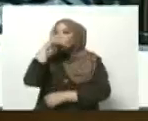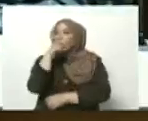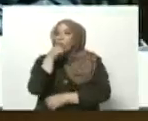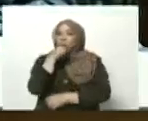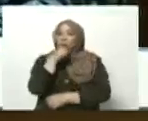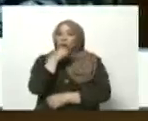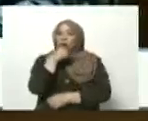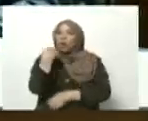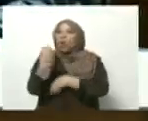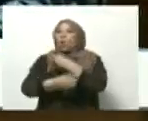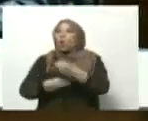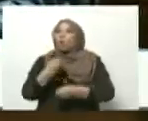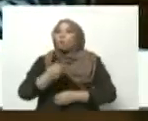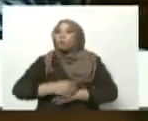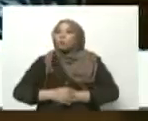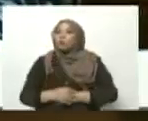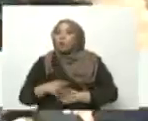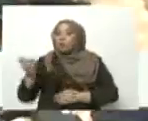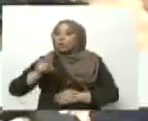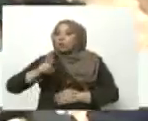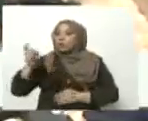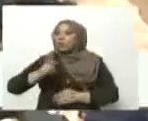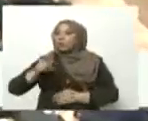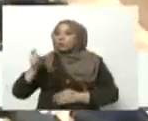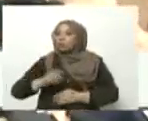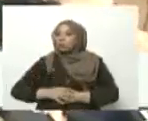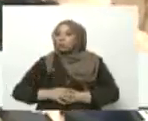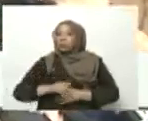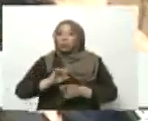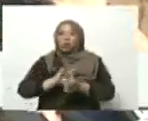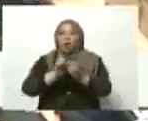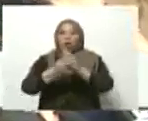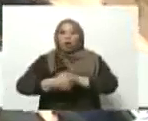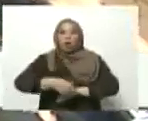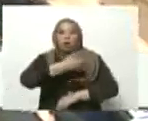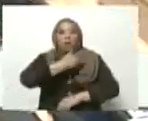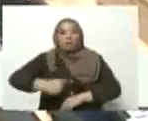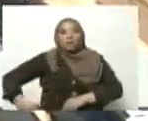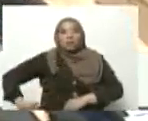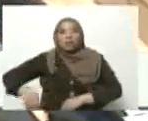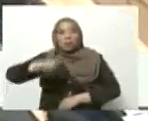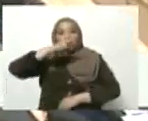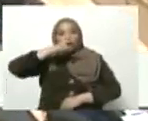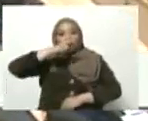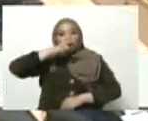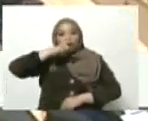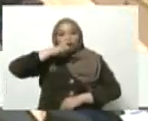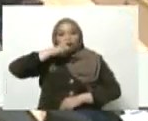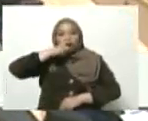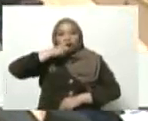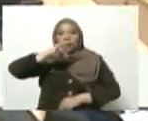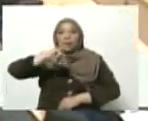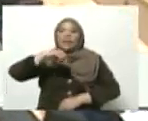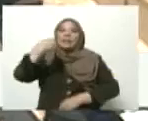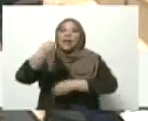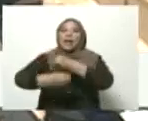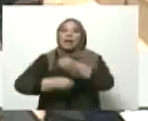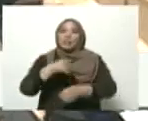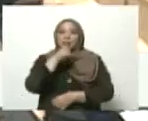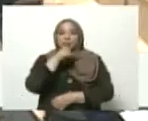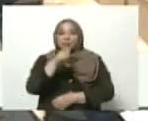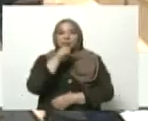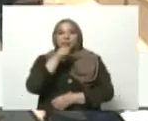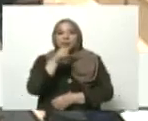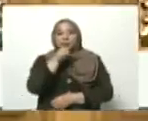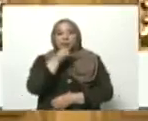no tiene con qué, no tiene lo que se necesita. En cambio, Maduro parece fuerte. Maduro tiene coraje,